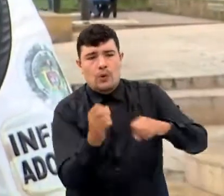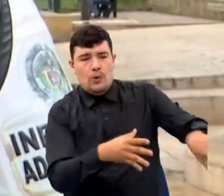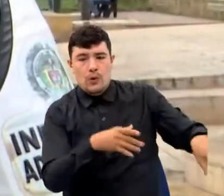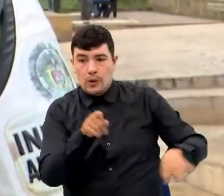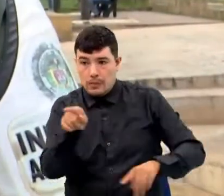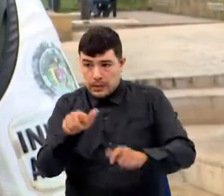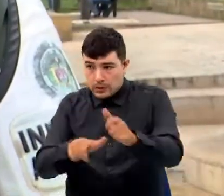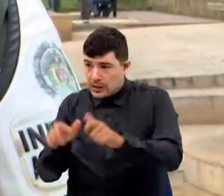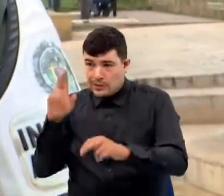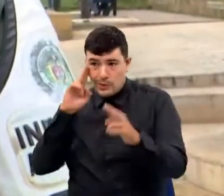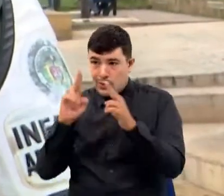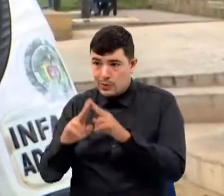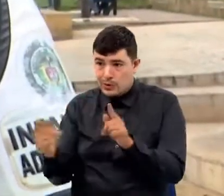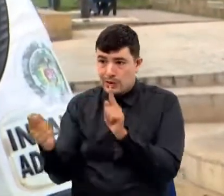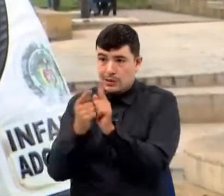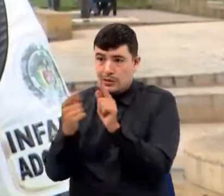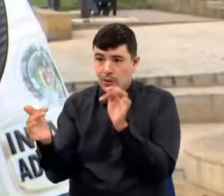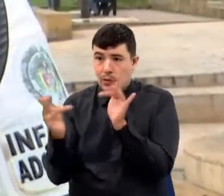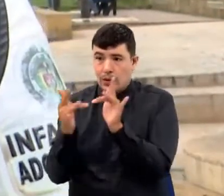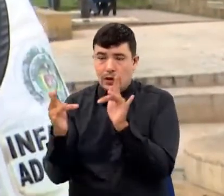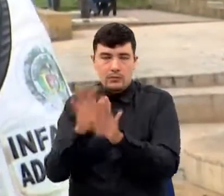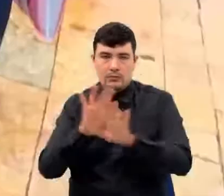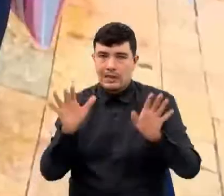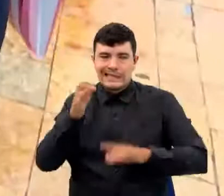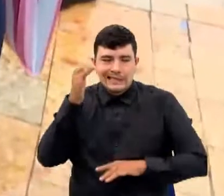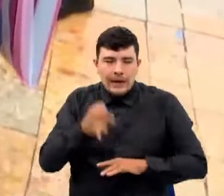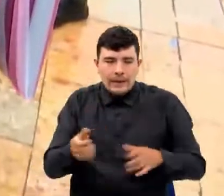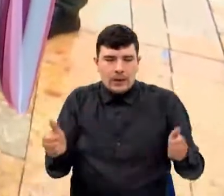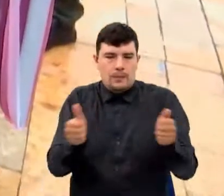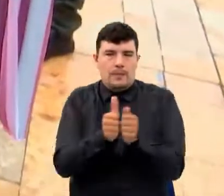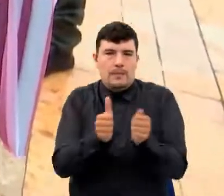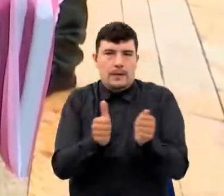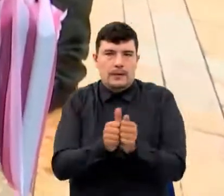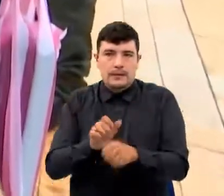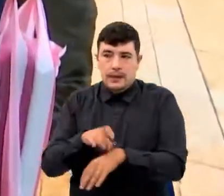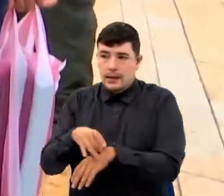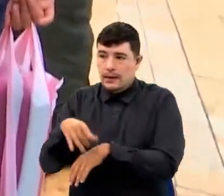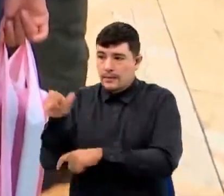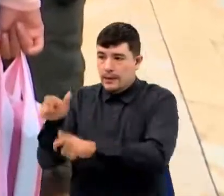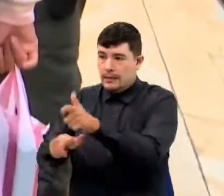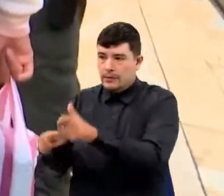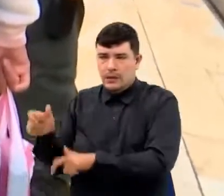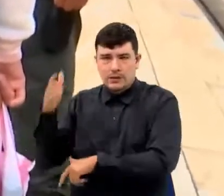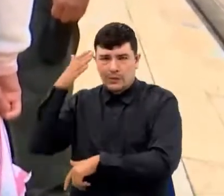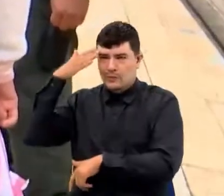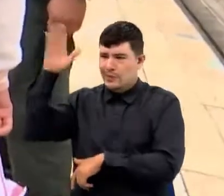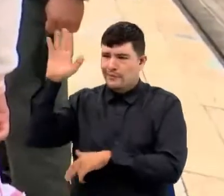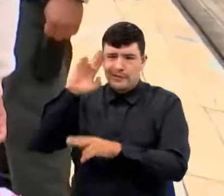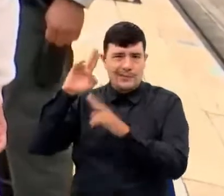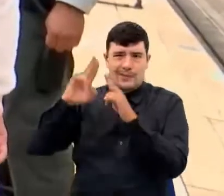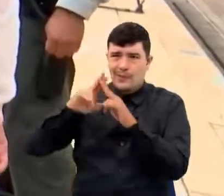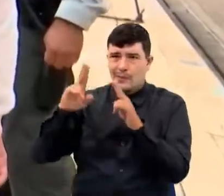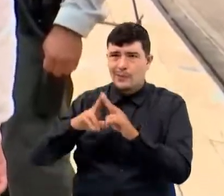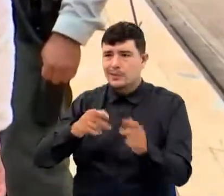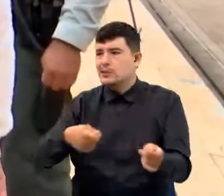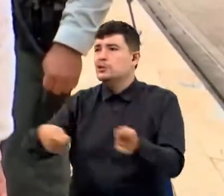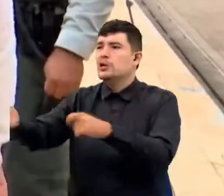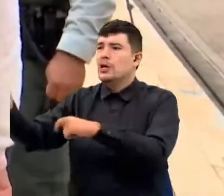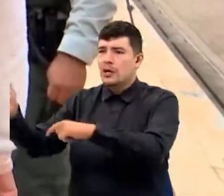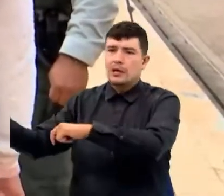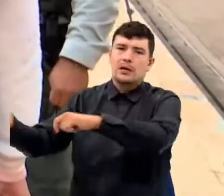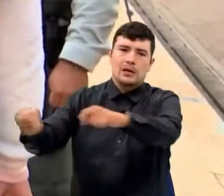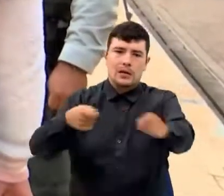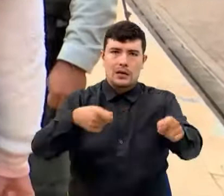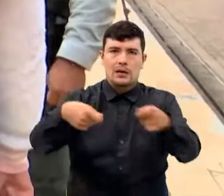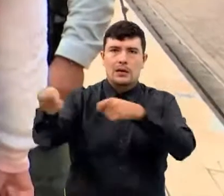personas extrañas. Estar siempre con ellos, no dejar que personas inescrupulosas los lleven, se dejen